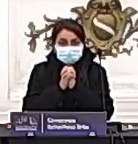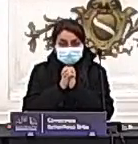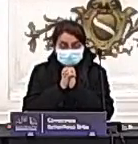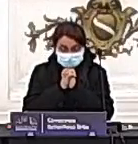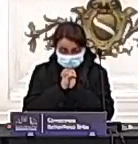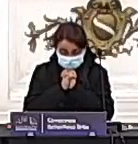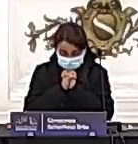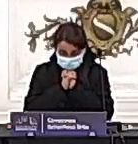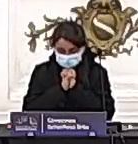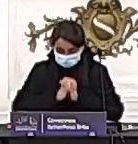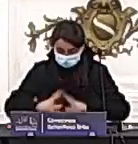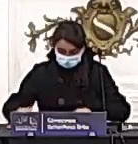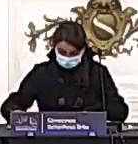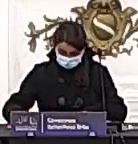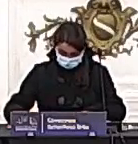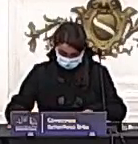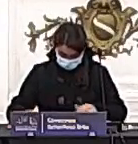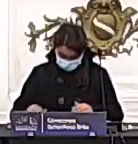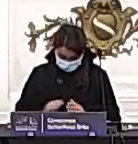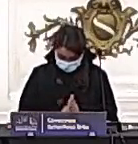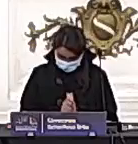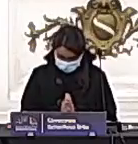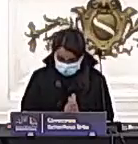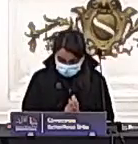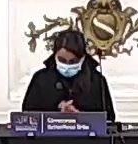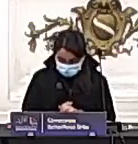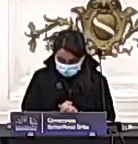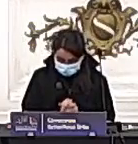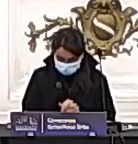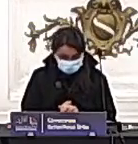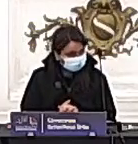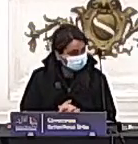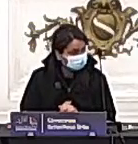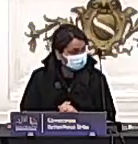Vamos, muchas gracias. Tenemos palabra Jorge,